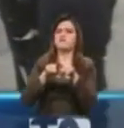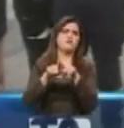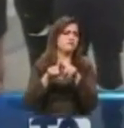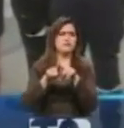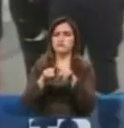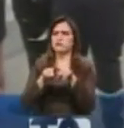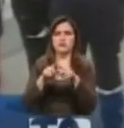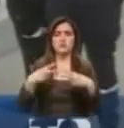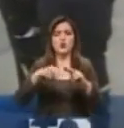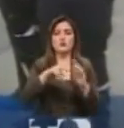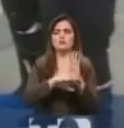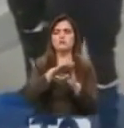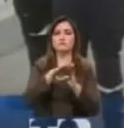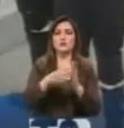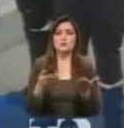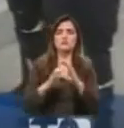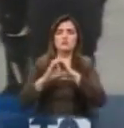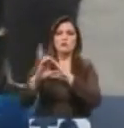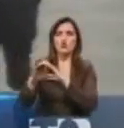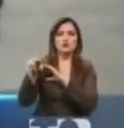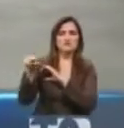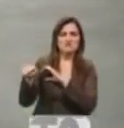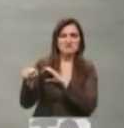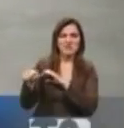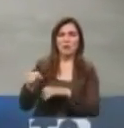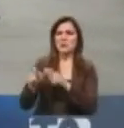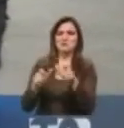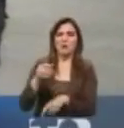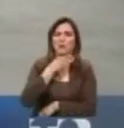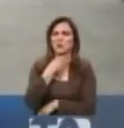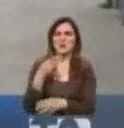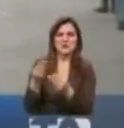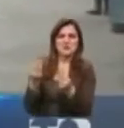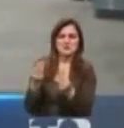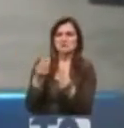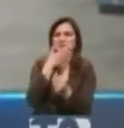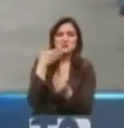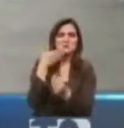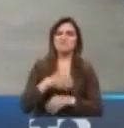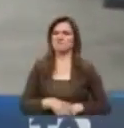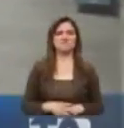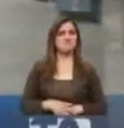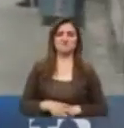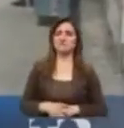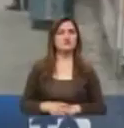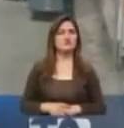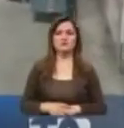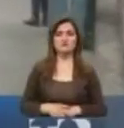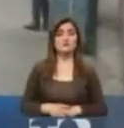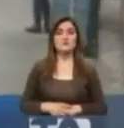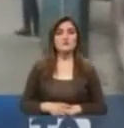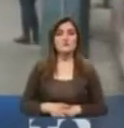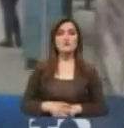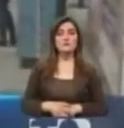con esta alza de pasaje ya que el transporte público en la capital no ha mejorado las condiciones de calidad en el servicio y tampoco se han